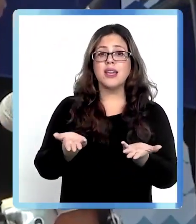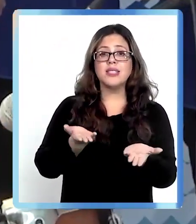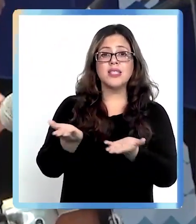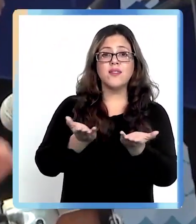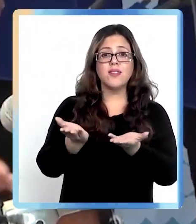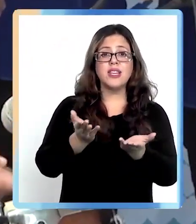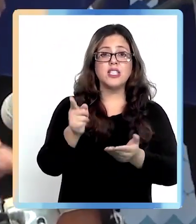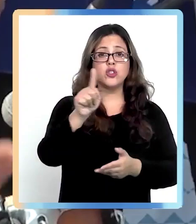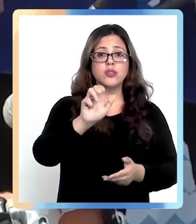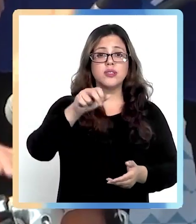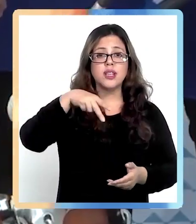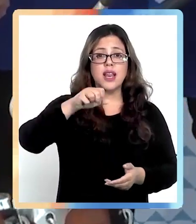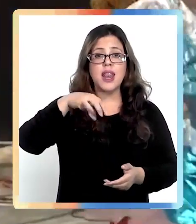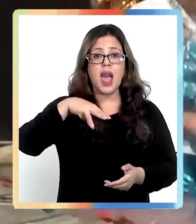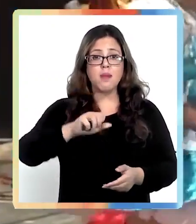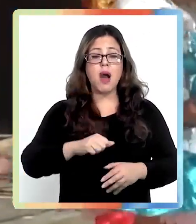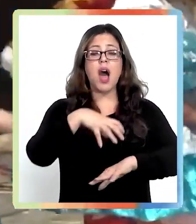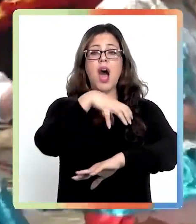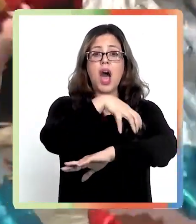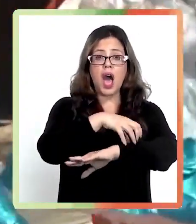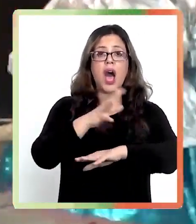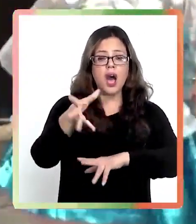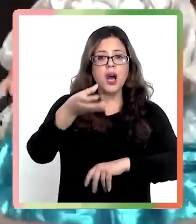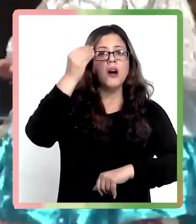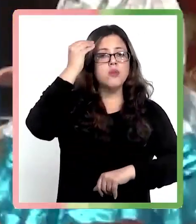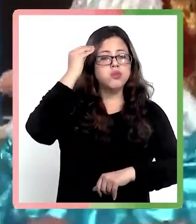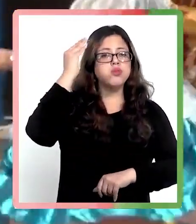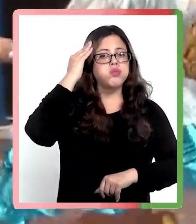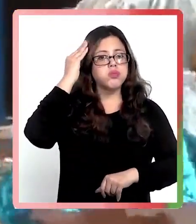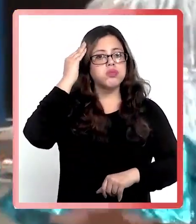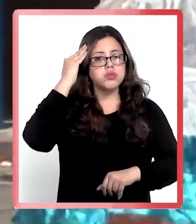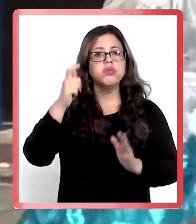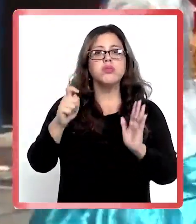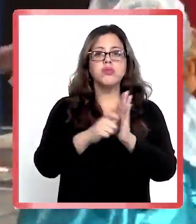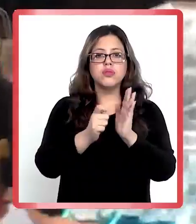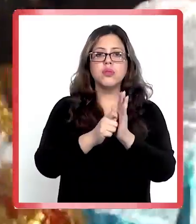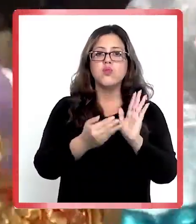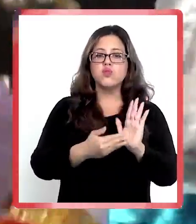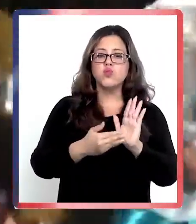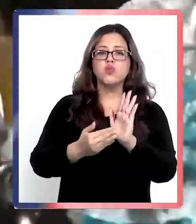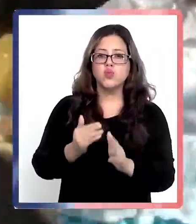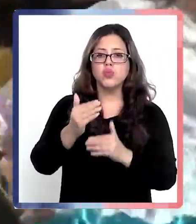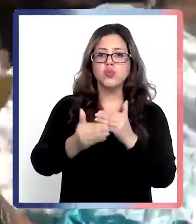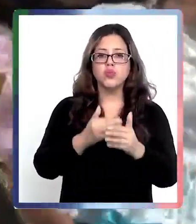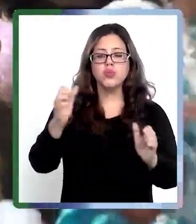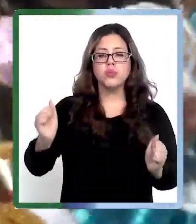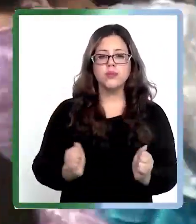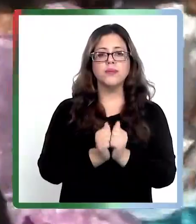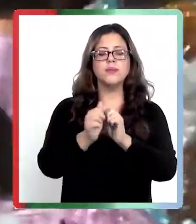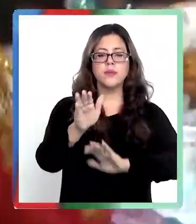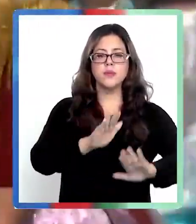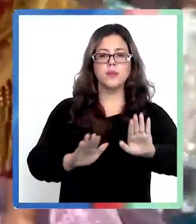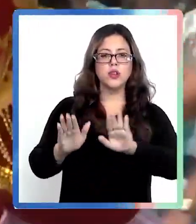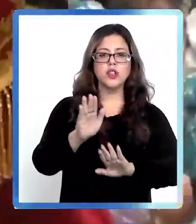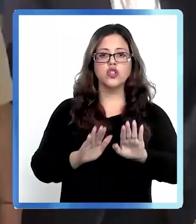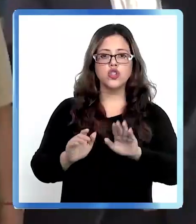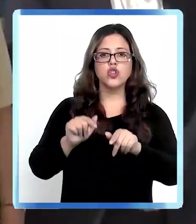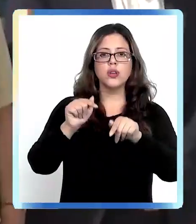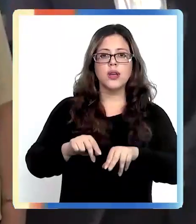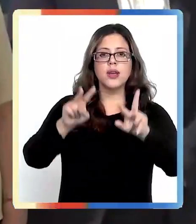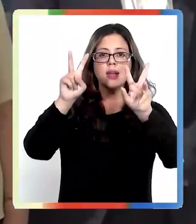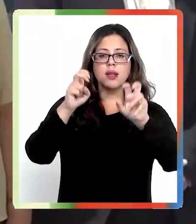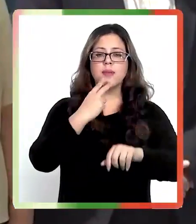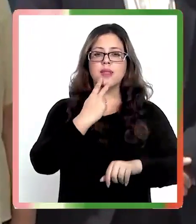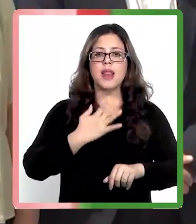Servicio Nacional del Adulto Mayor en nuestra región conmemoró la fecha destacando los avances en acompañamiento y protección en